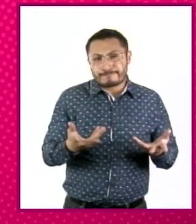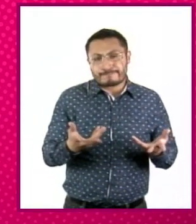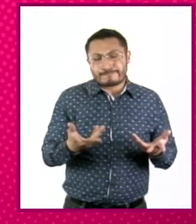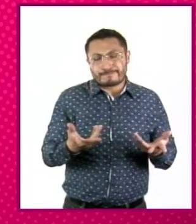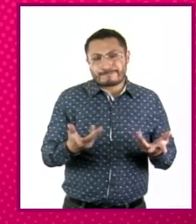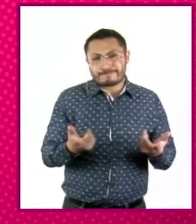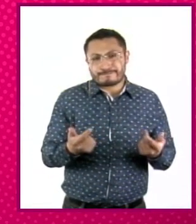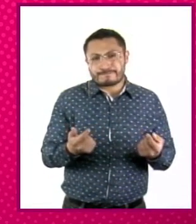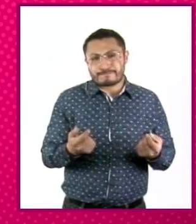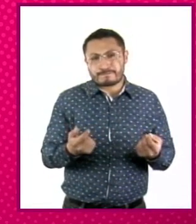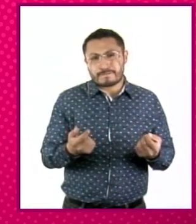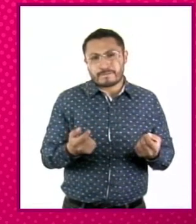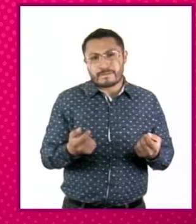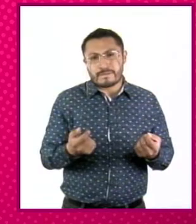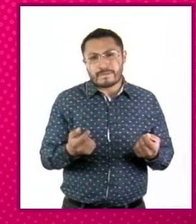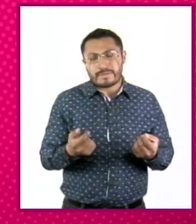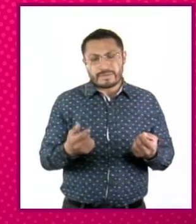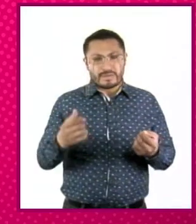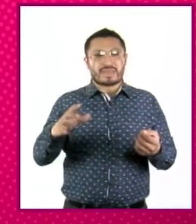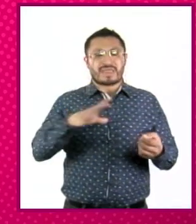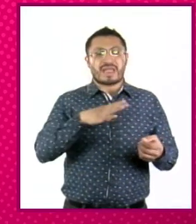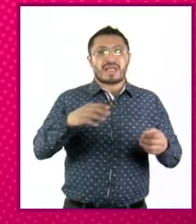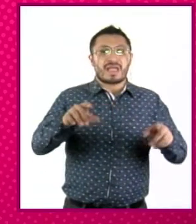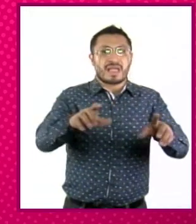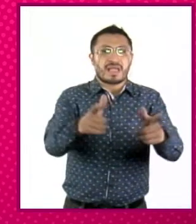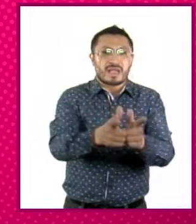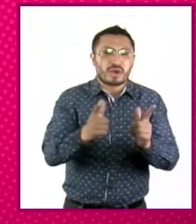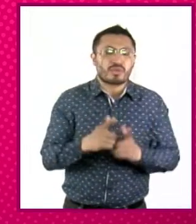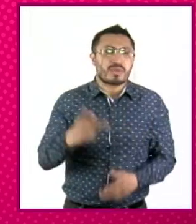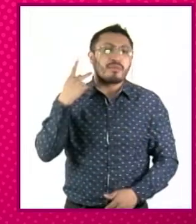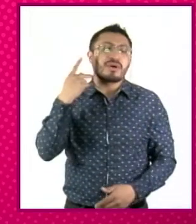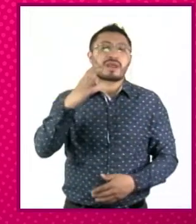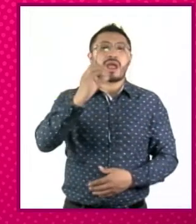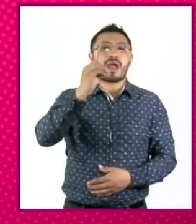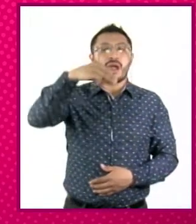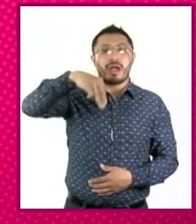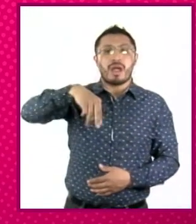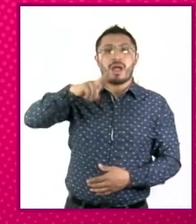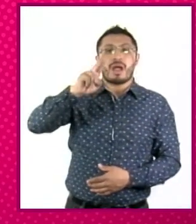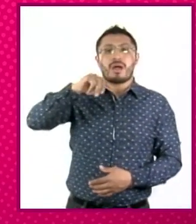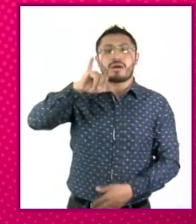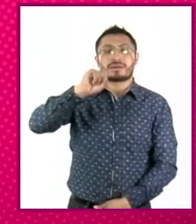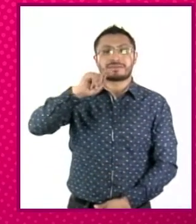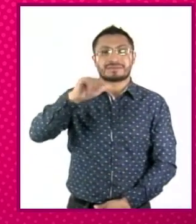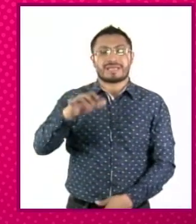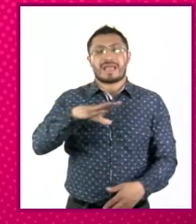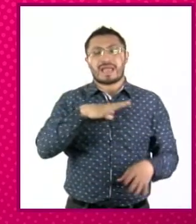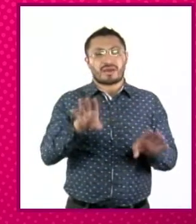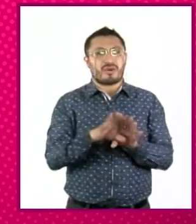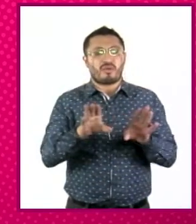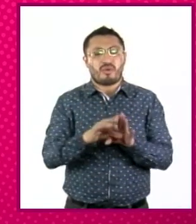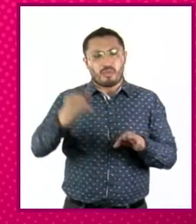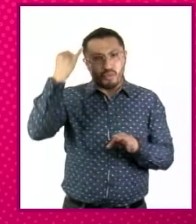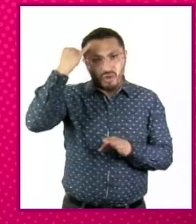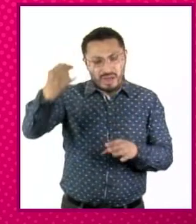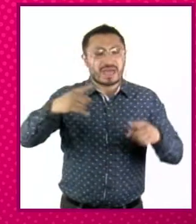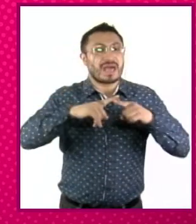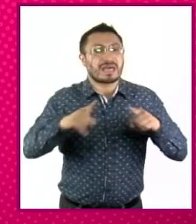luego es mucho más de avanzada y que representa una posición más radical que la de John Stuart